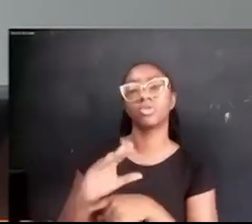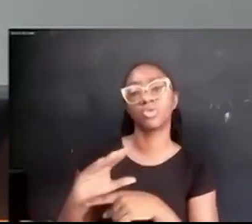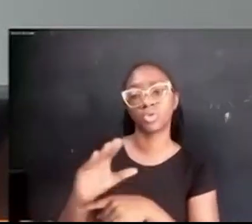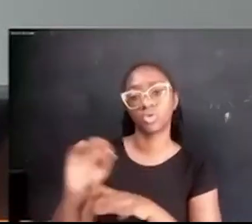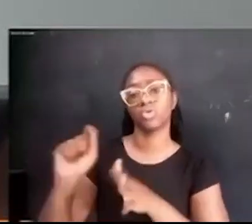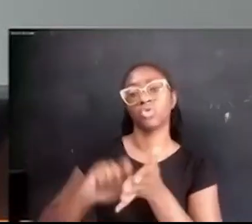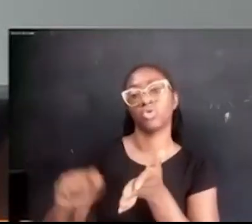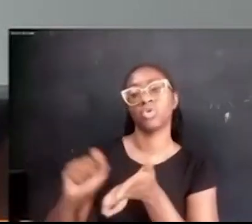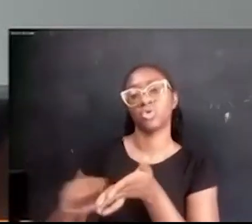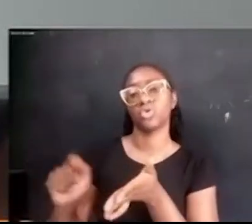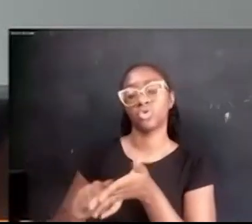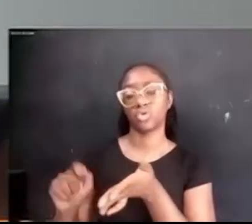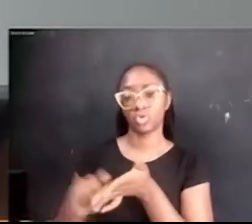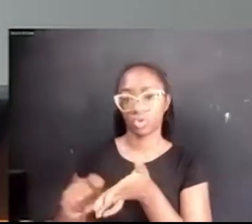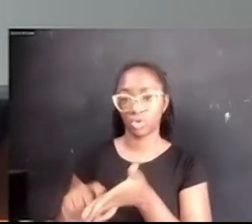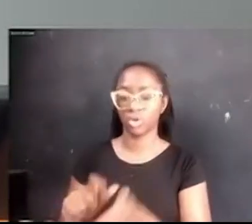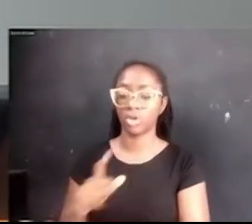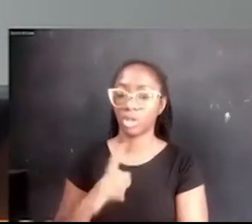1791